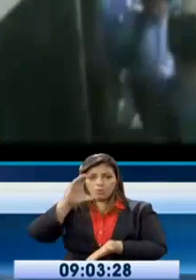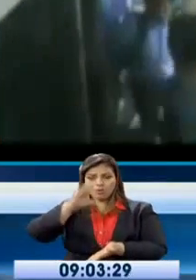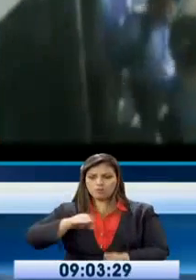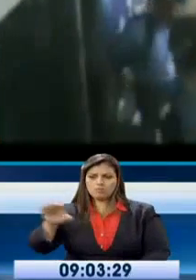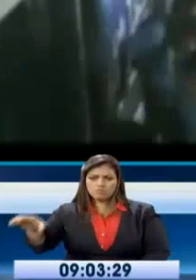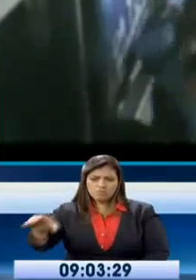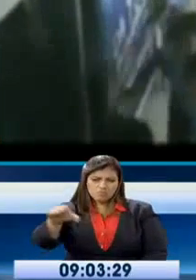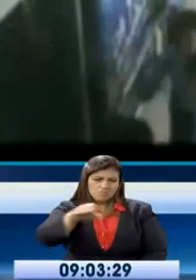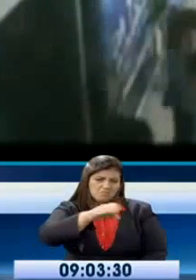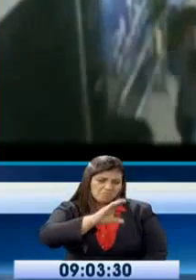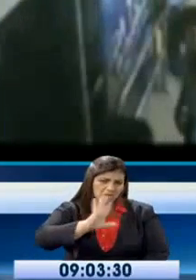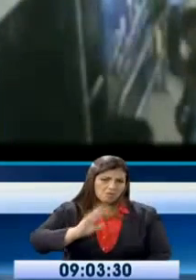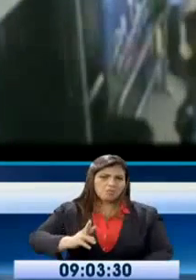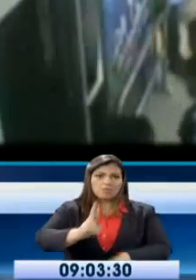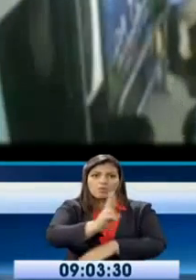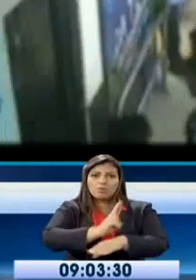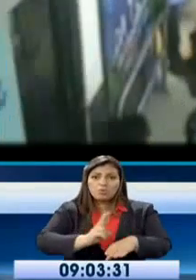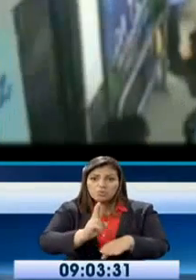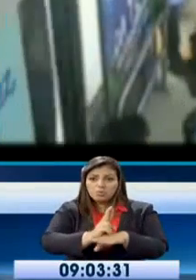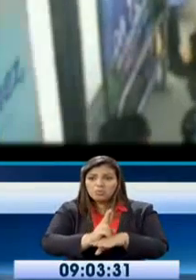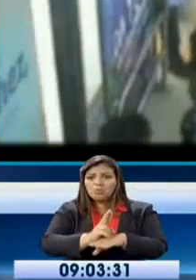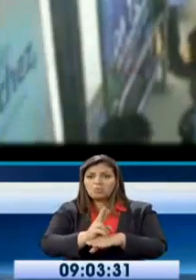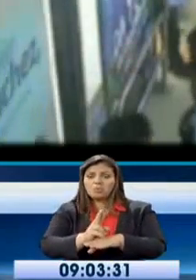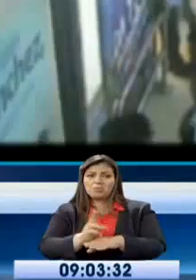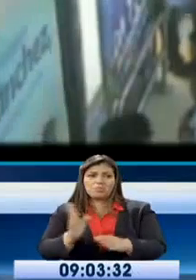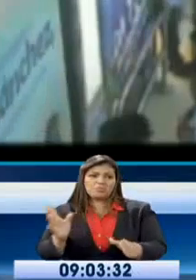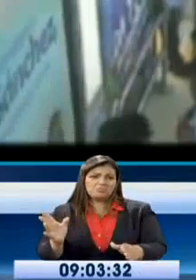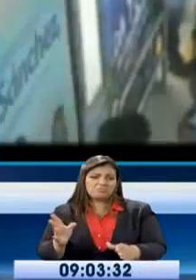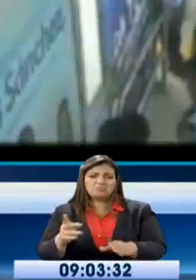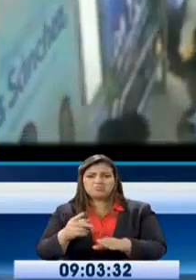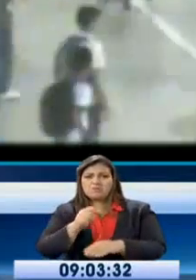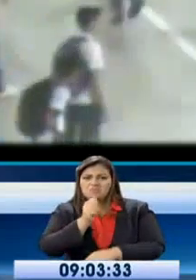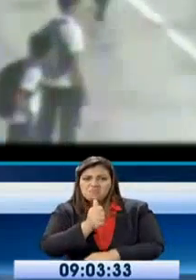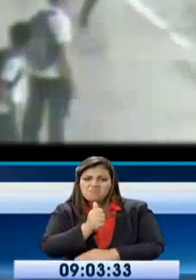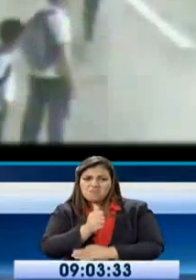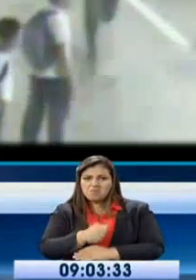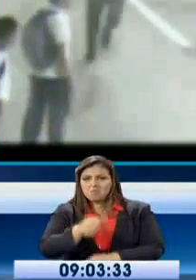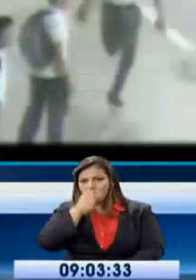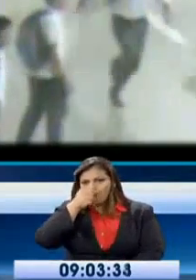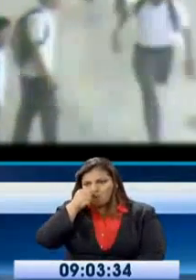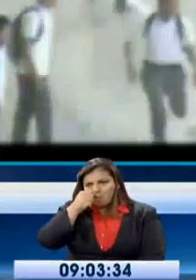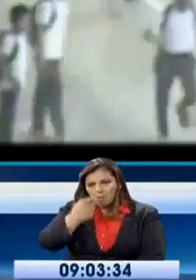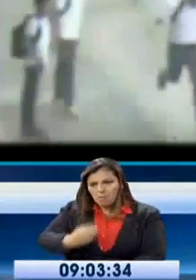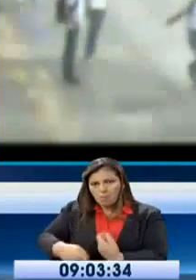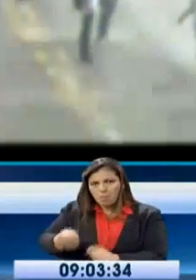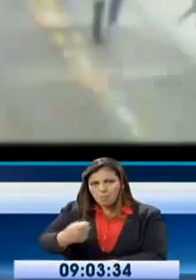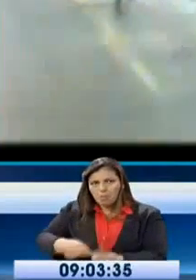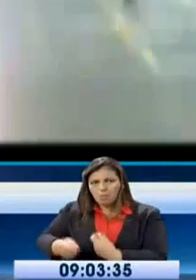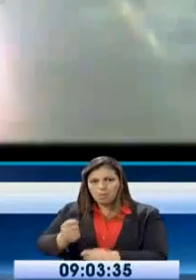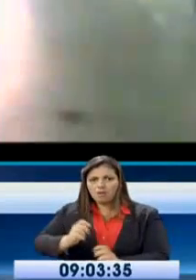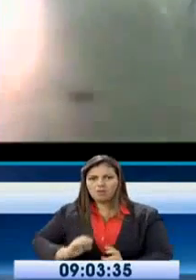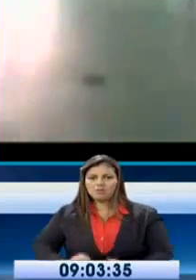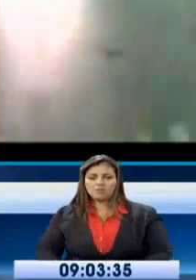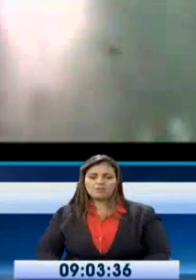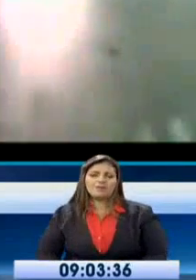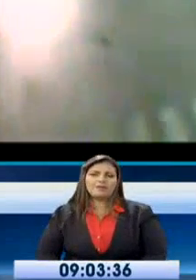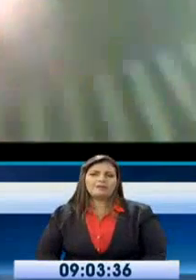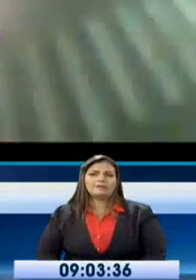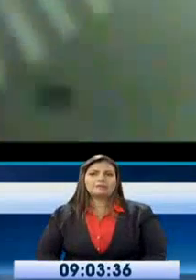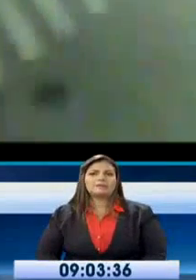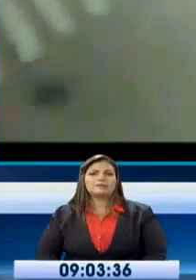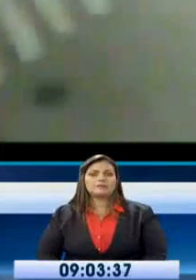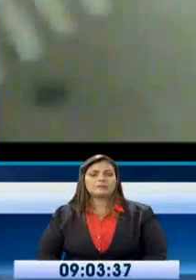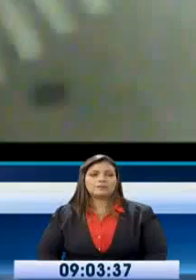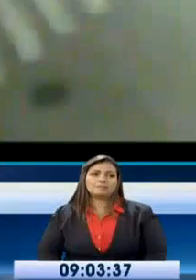ahí, que los rectores a veces venden droga. Ay, no. Eso ya, usted sabe perfectamente que ese tipo, nosotros no podemos informar ese tipo